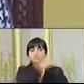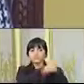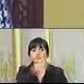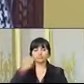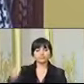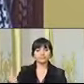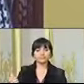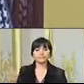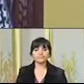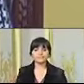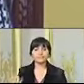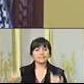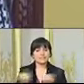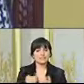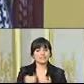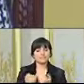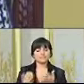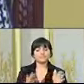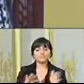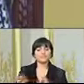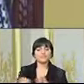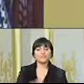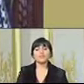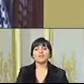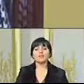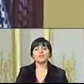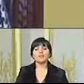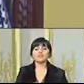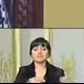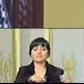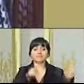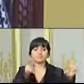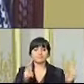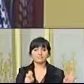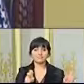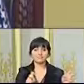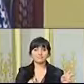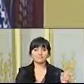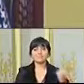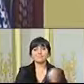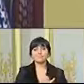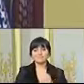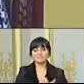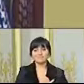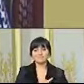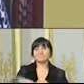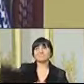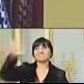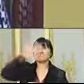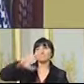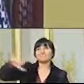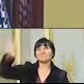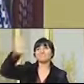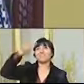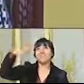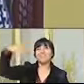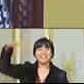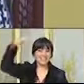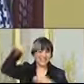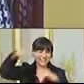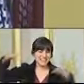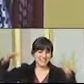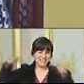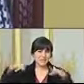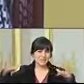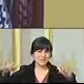que en materia de afectaciones por los siniestros climatológicos que ocurren cada año,